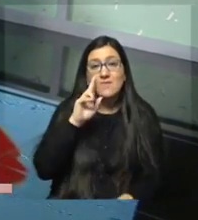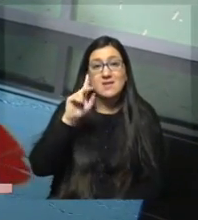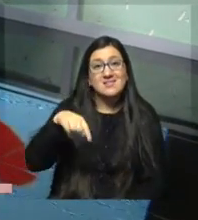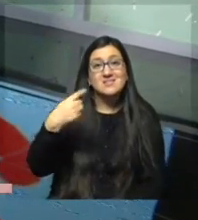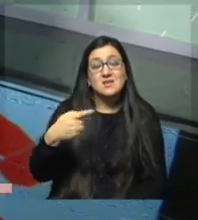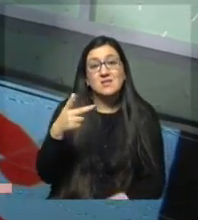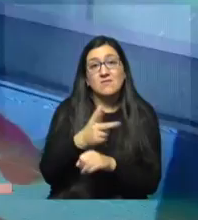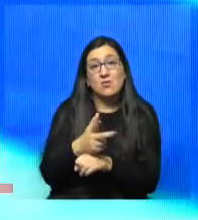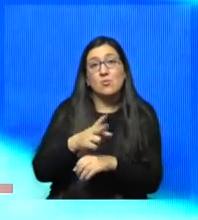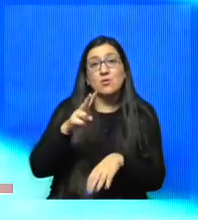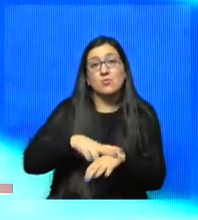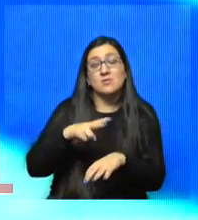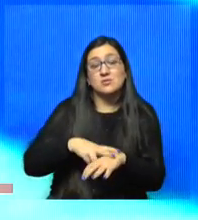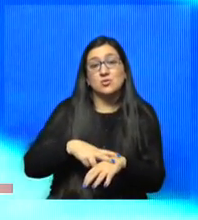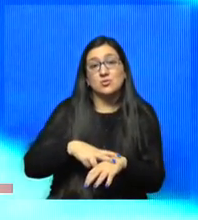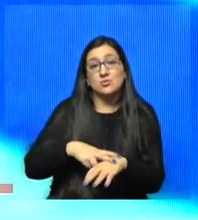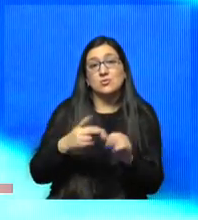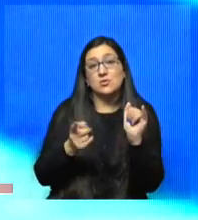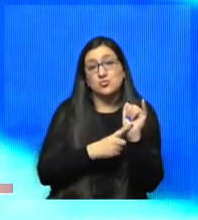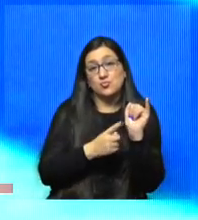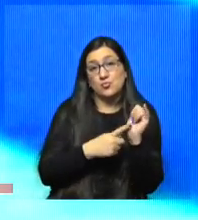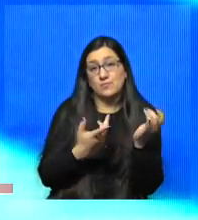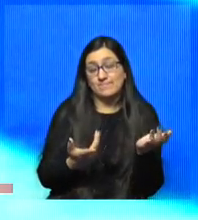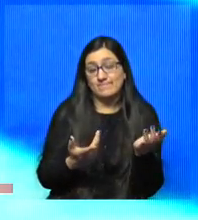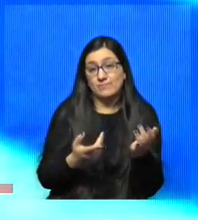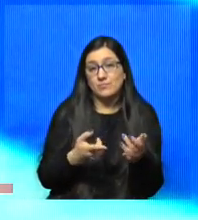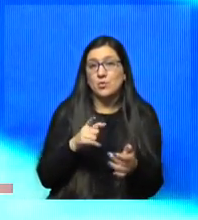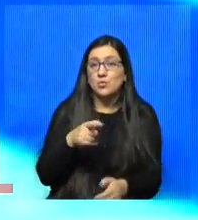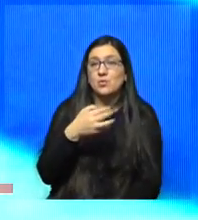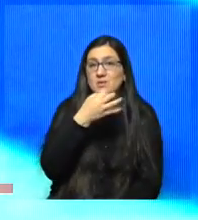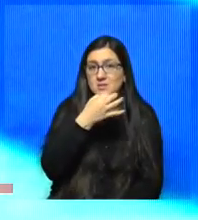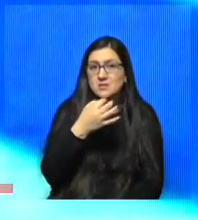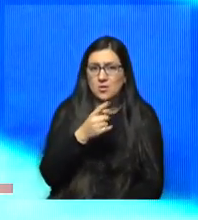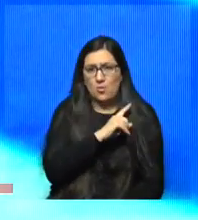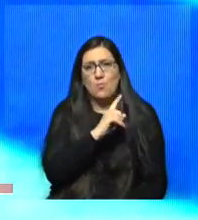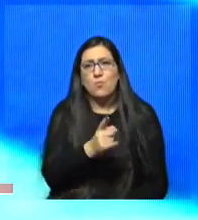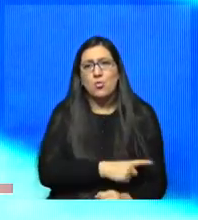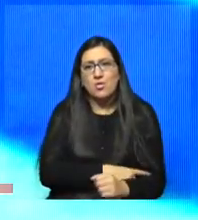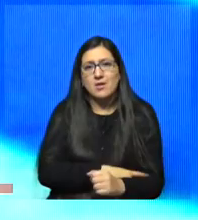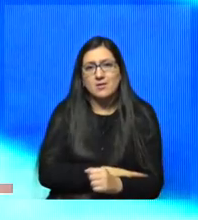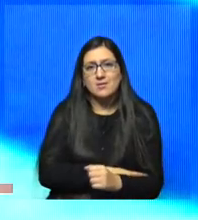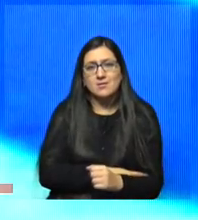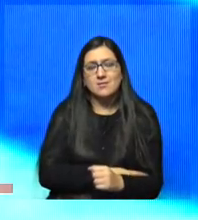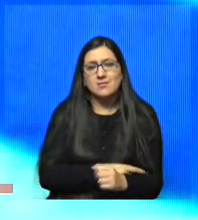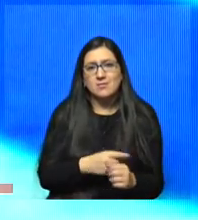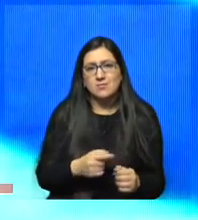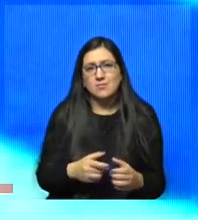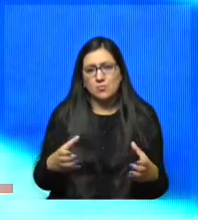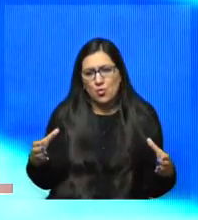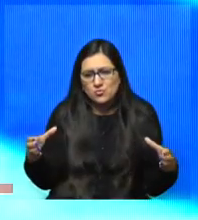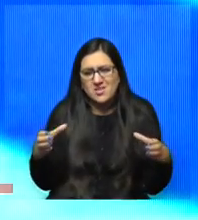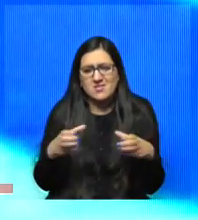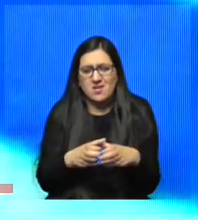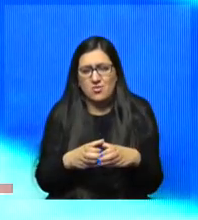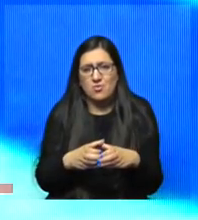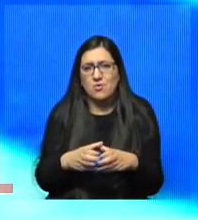YouTube es por recomendación de YouTube. Sí, sí. Entonces, cuando vos decís, tienen un poder tan importante, pero además es concentrado, además